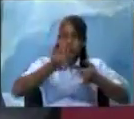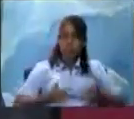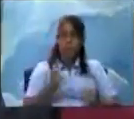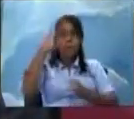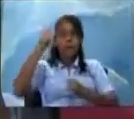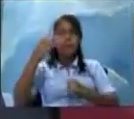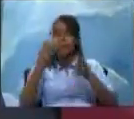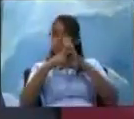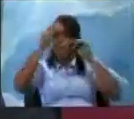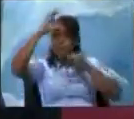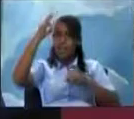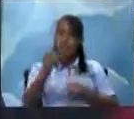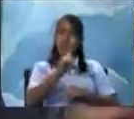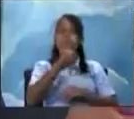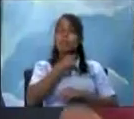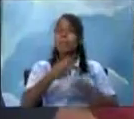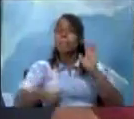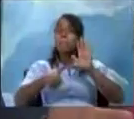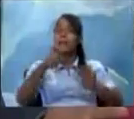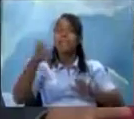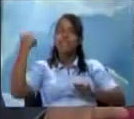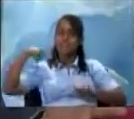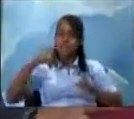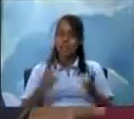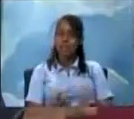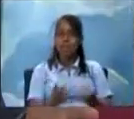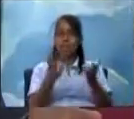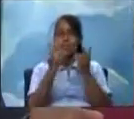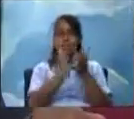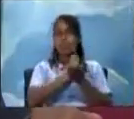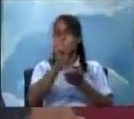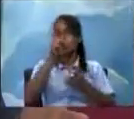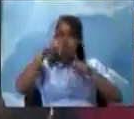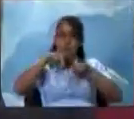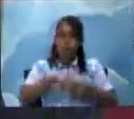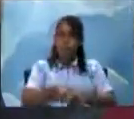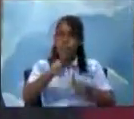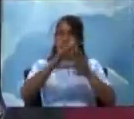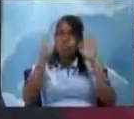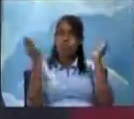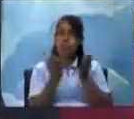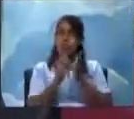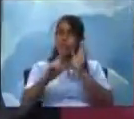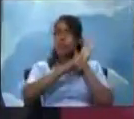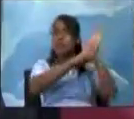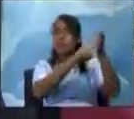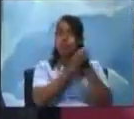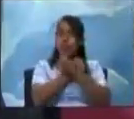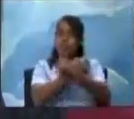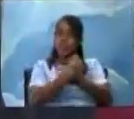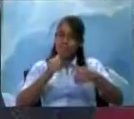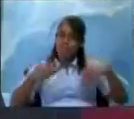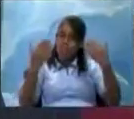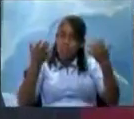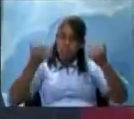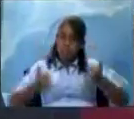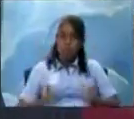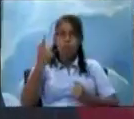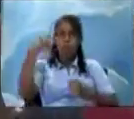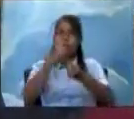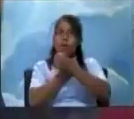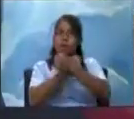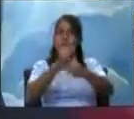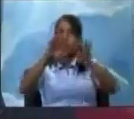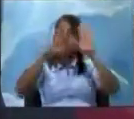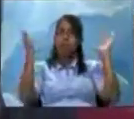Hijo unigénito para que todo aquel que en él cree no se pierda. Porque Dios no ha venido a condenar al mundo, Él demostró su amor entregando a su Hijo por